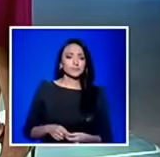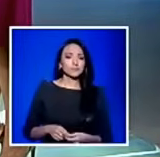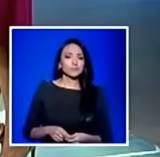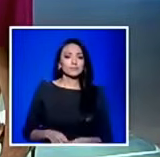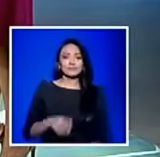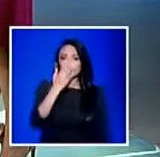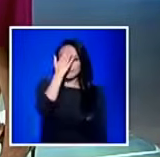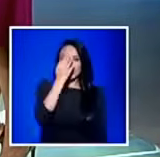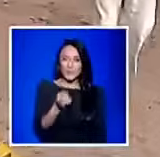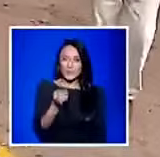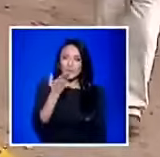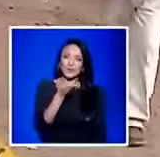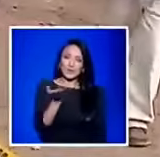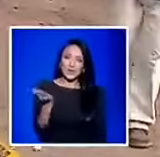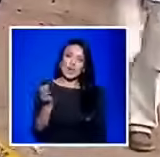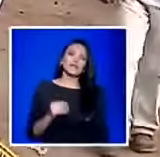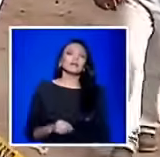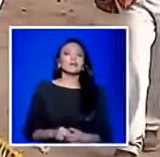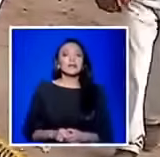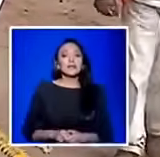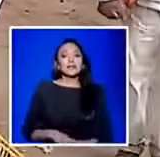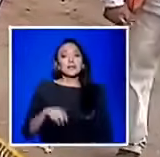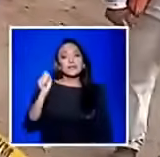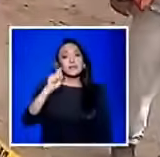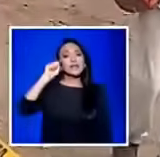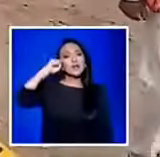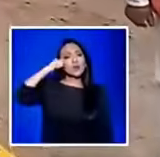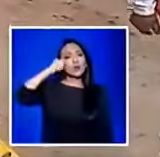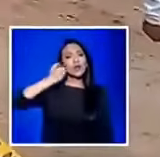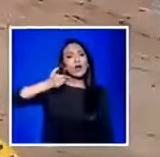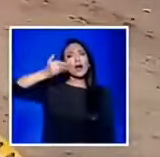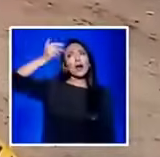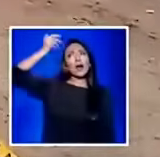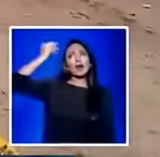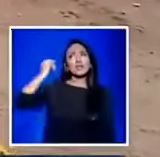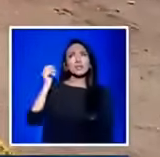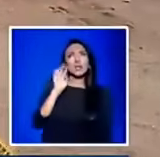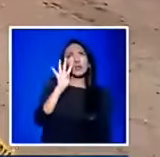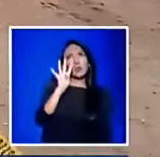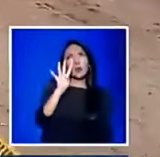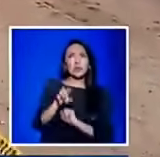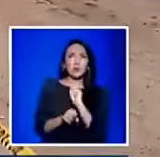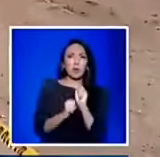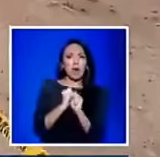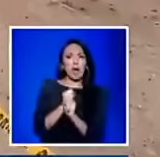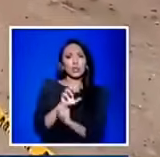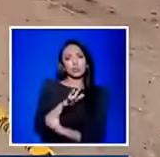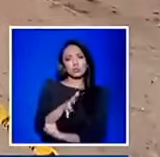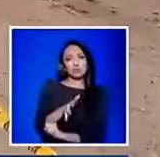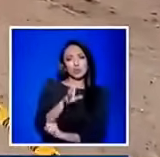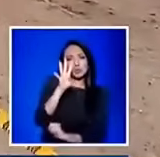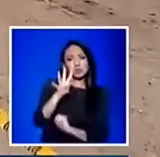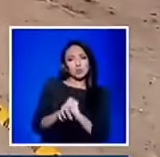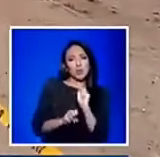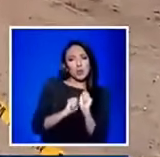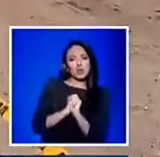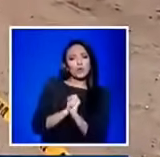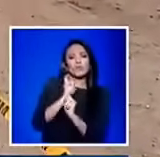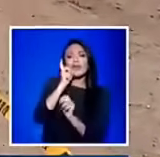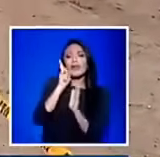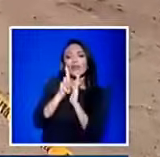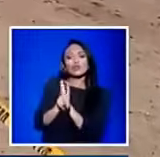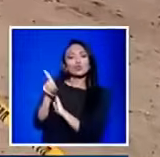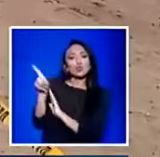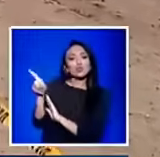Buenos días, Andrea. Sí, pues ustedes recordarán hace varios años, hace unos 4 años aproximadamente, pues que ya se hizo esta denuncia que